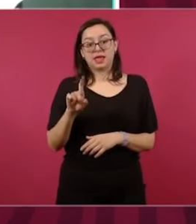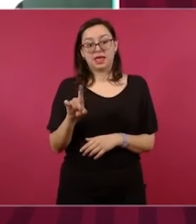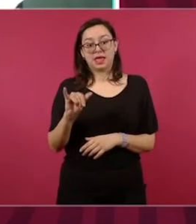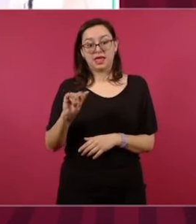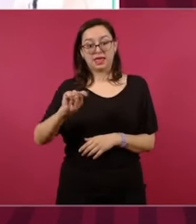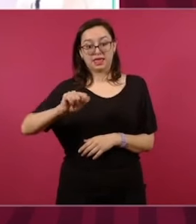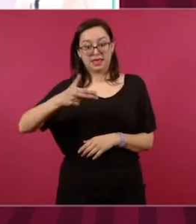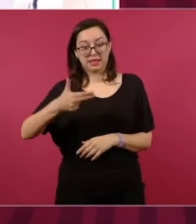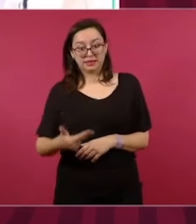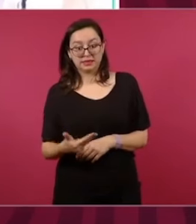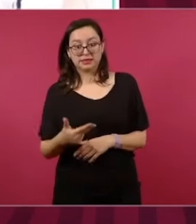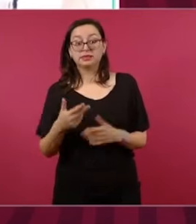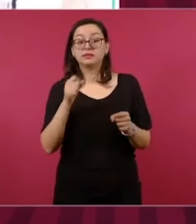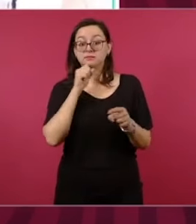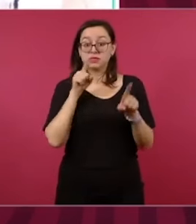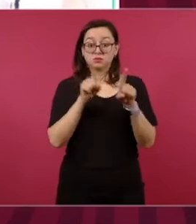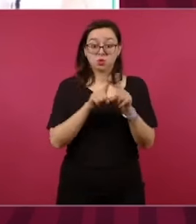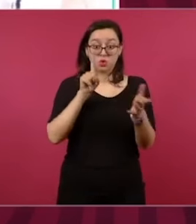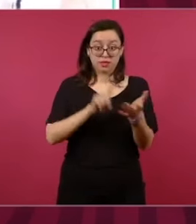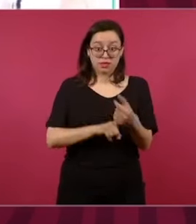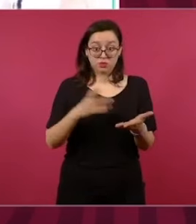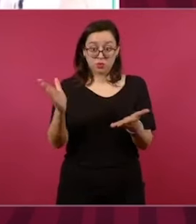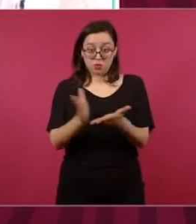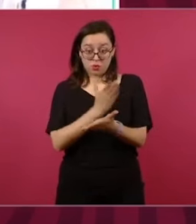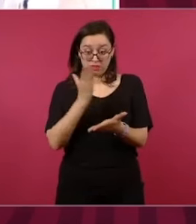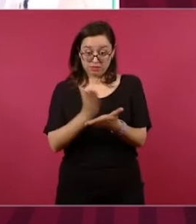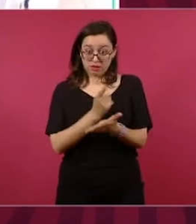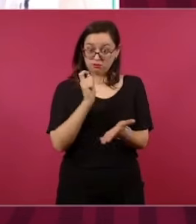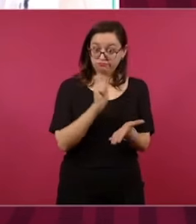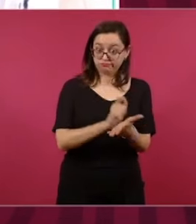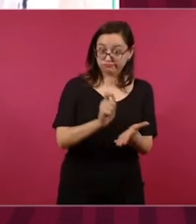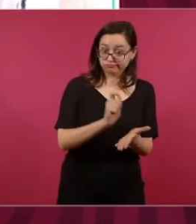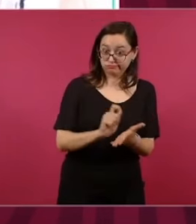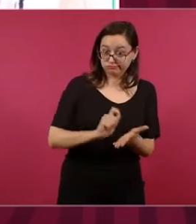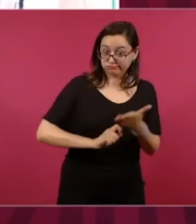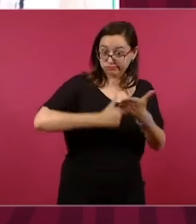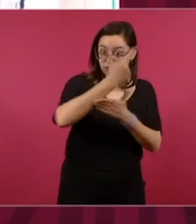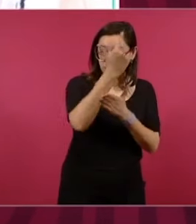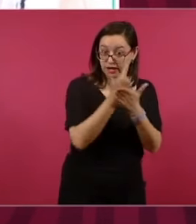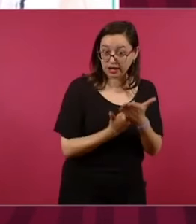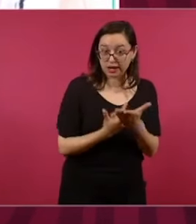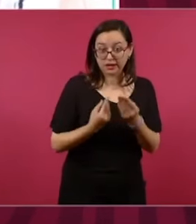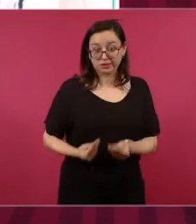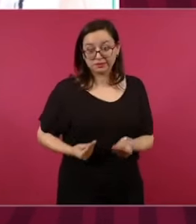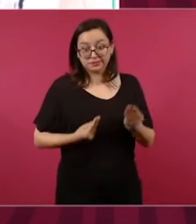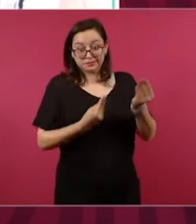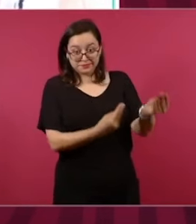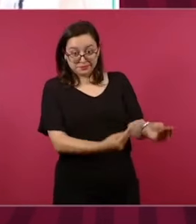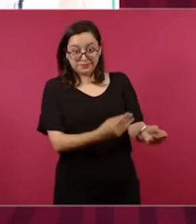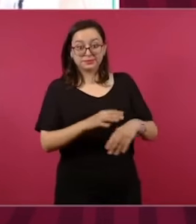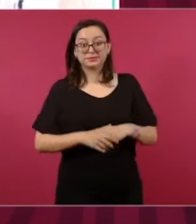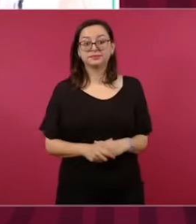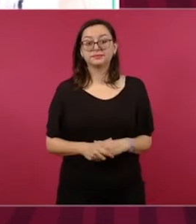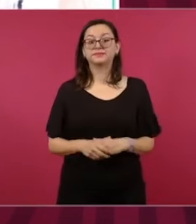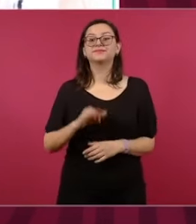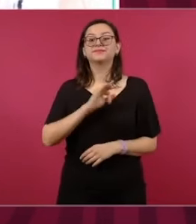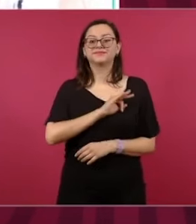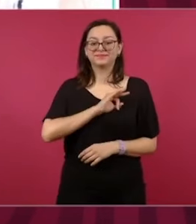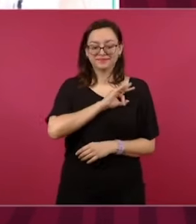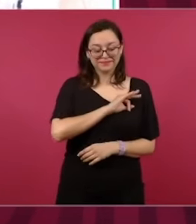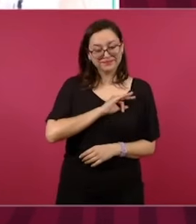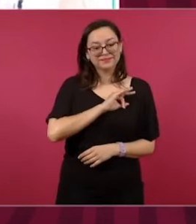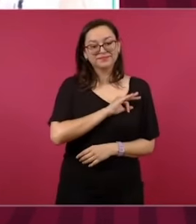entrega de este cuadernillo de control de gastos y, por supuesto, la tarjeta de la clínica Es Nuestra. Muchas